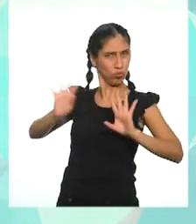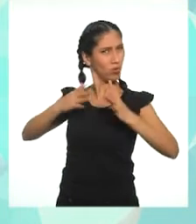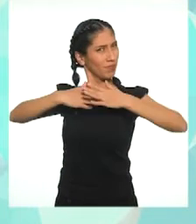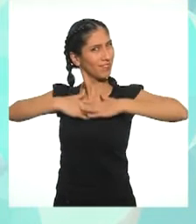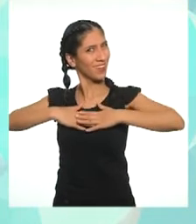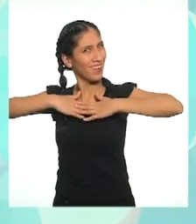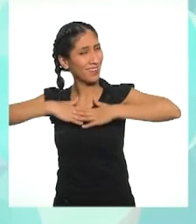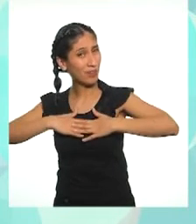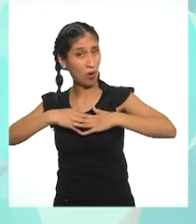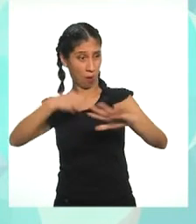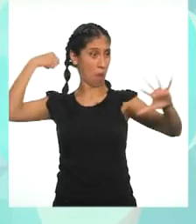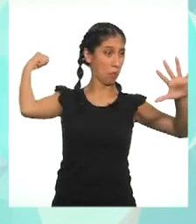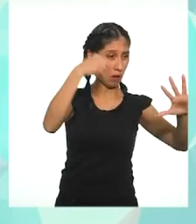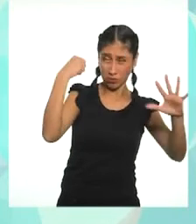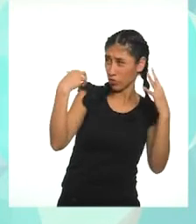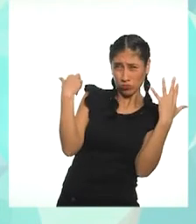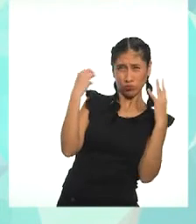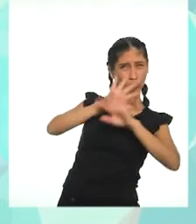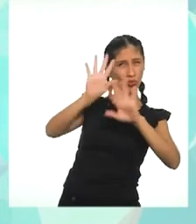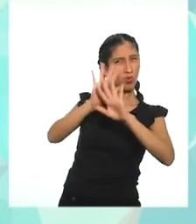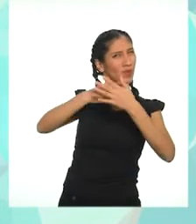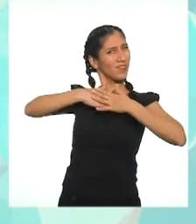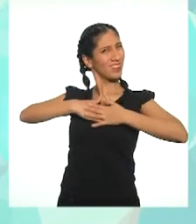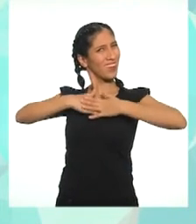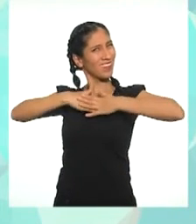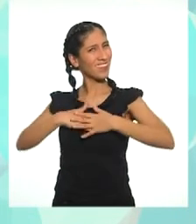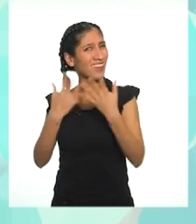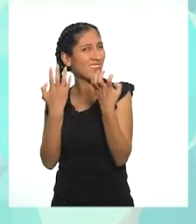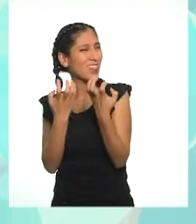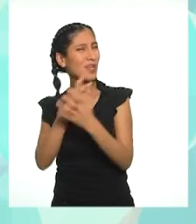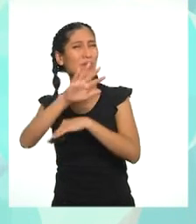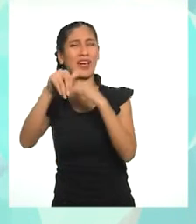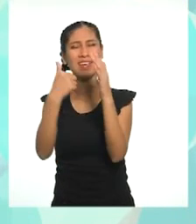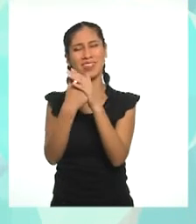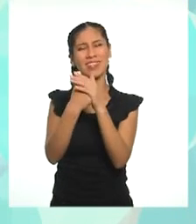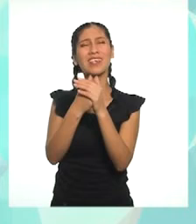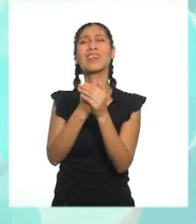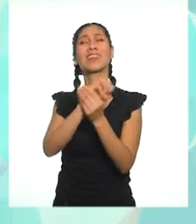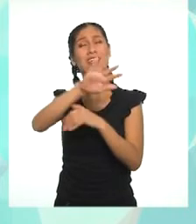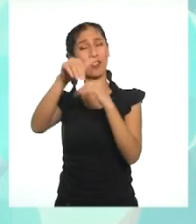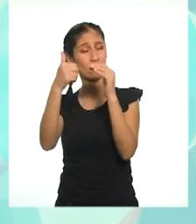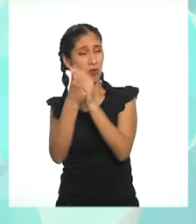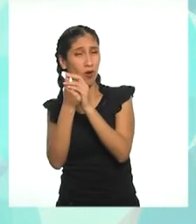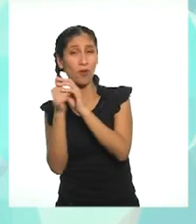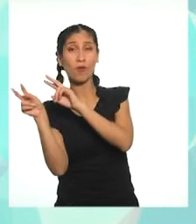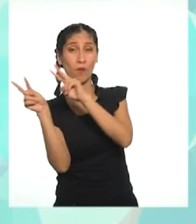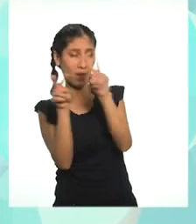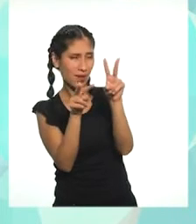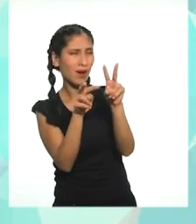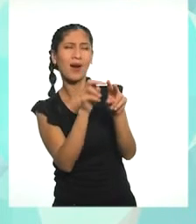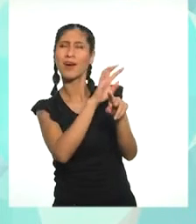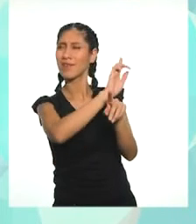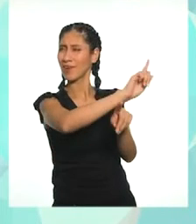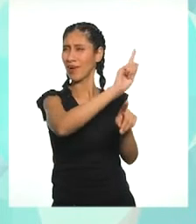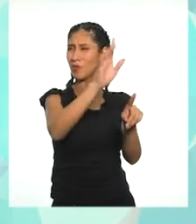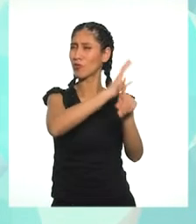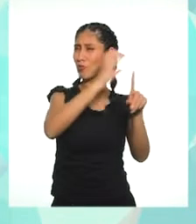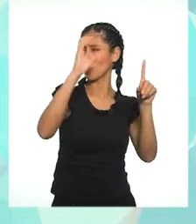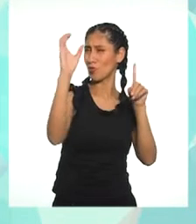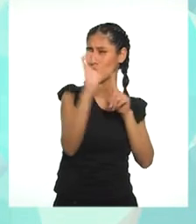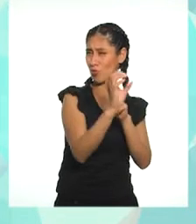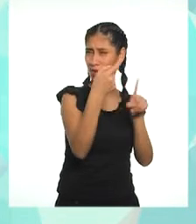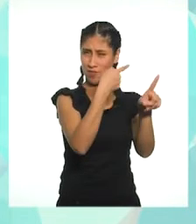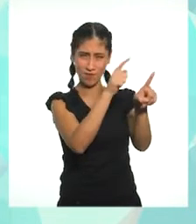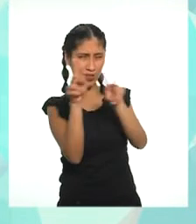ser violentados. Es un país en donde se valoren nuestras diferencias y a la vez en donde reine